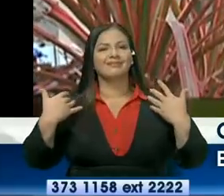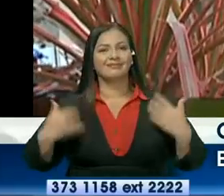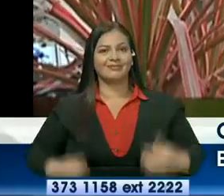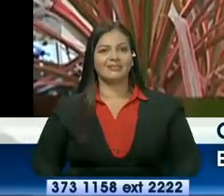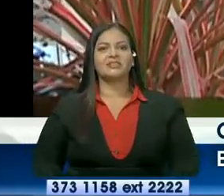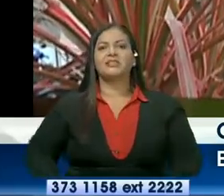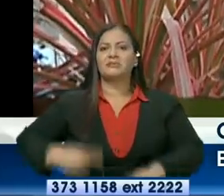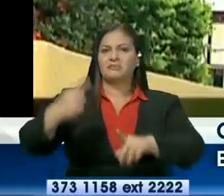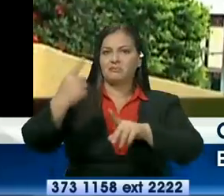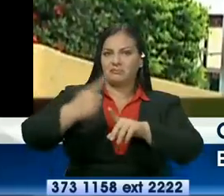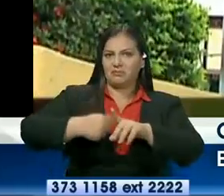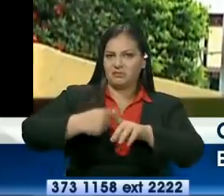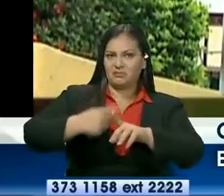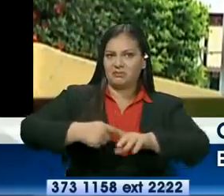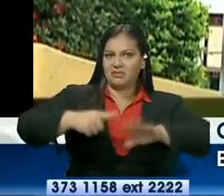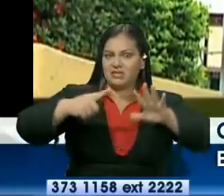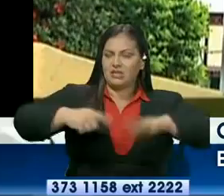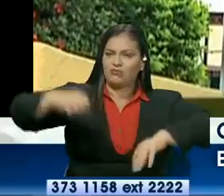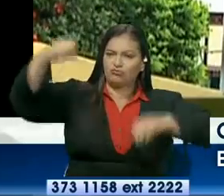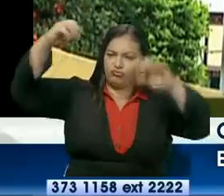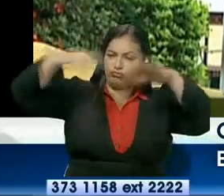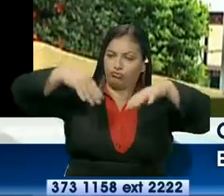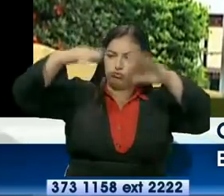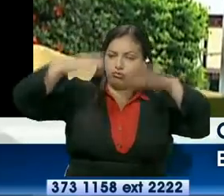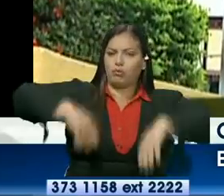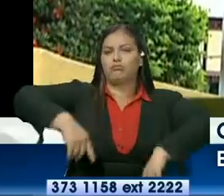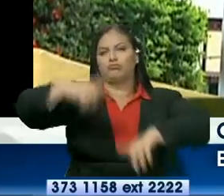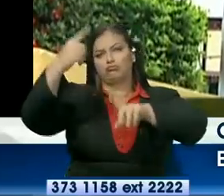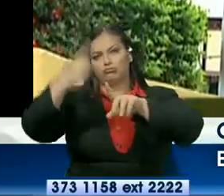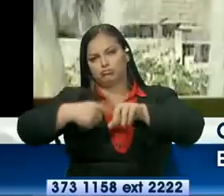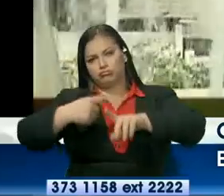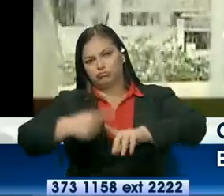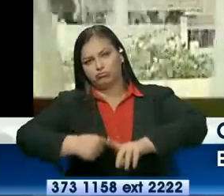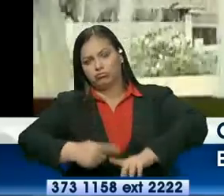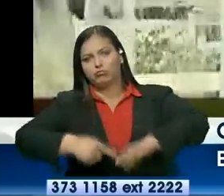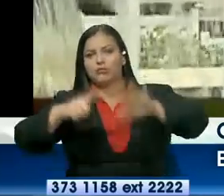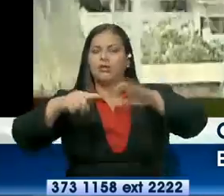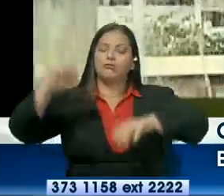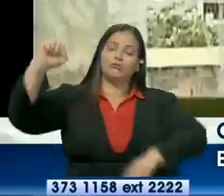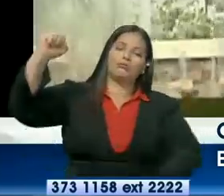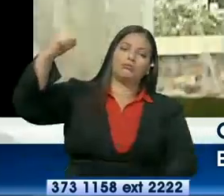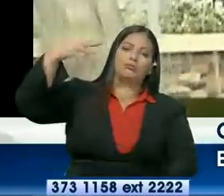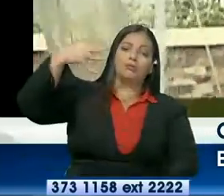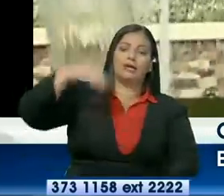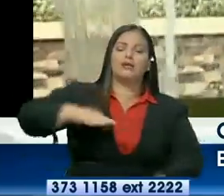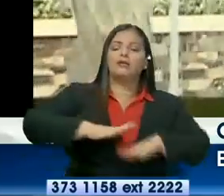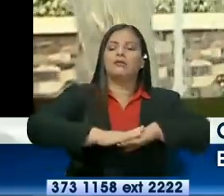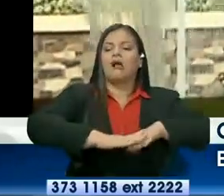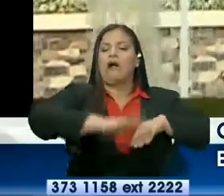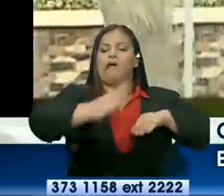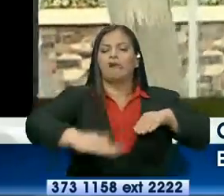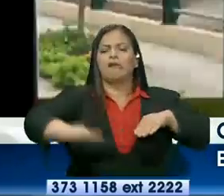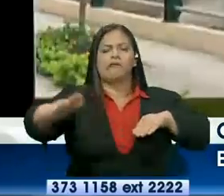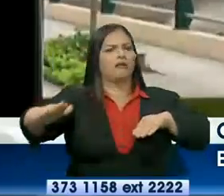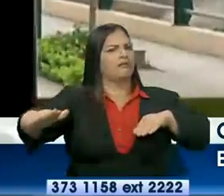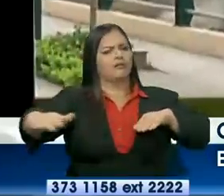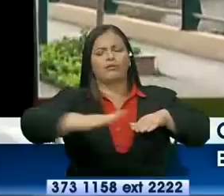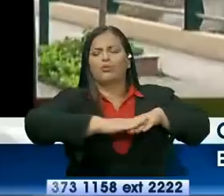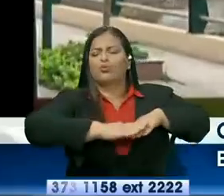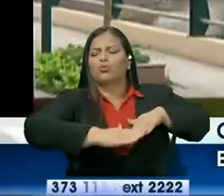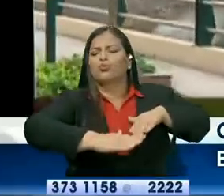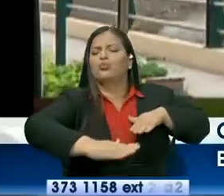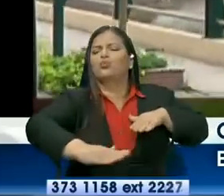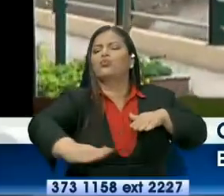invierno y verano. Su terreno es totalmente plano. Sus principales recursos hidrográficos